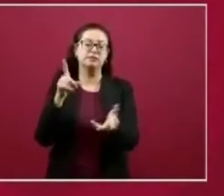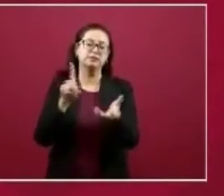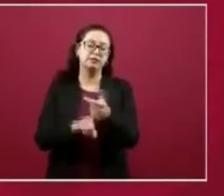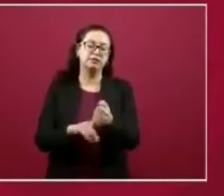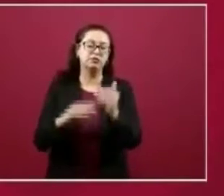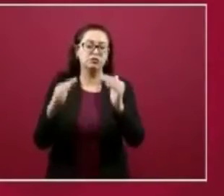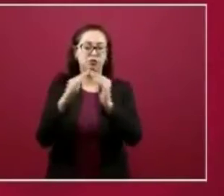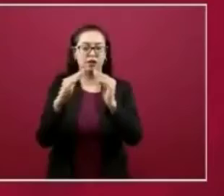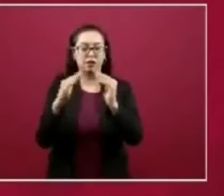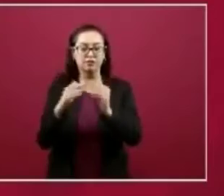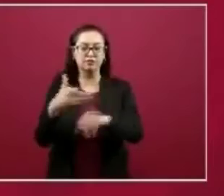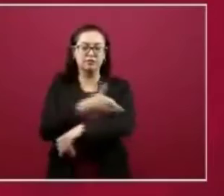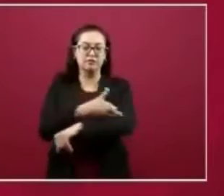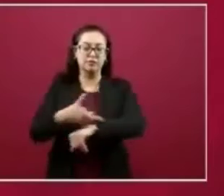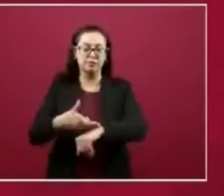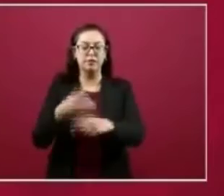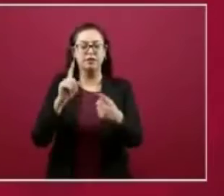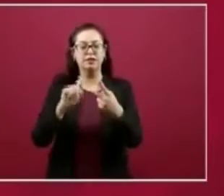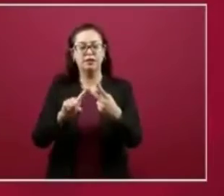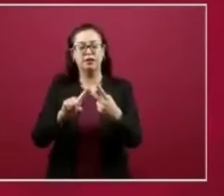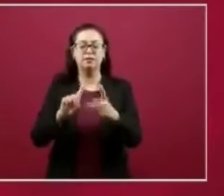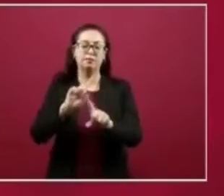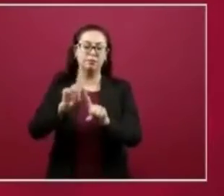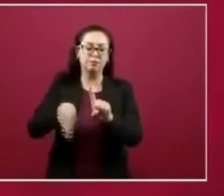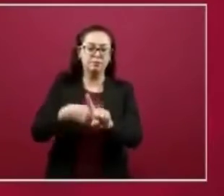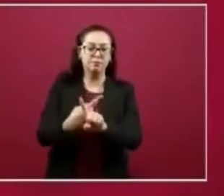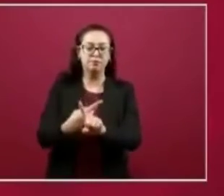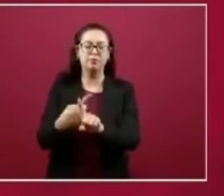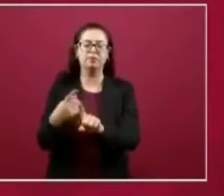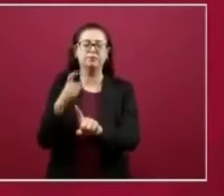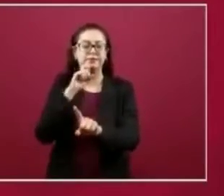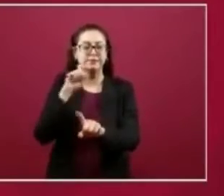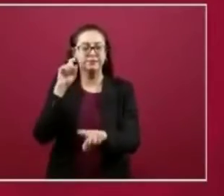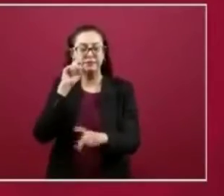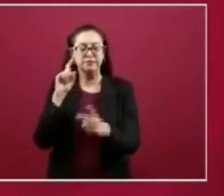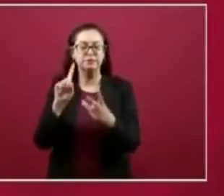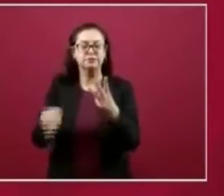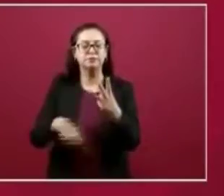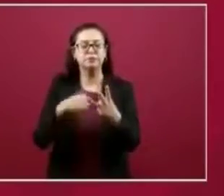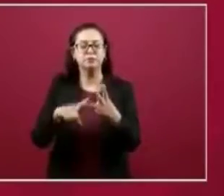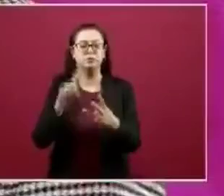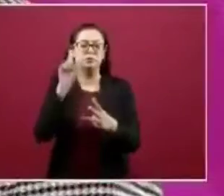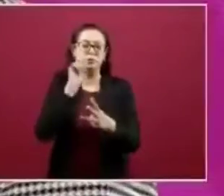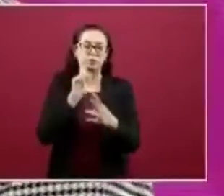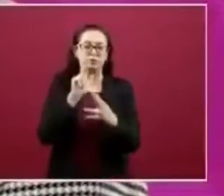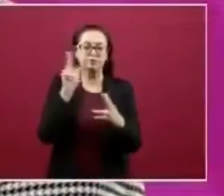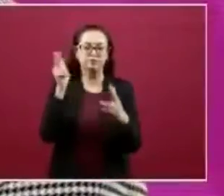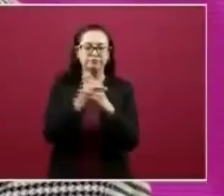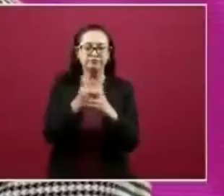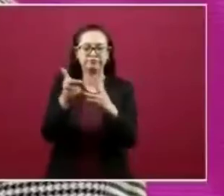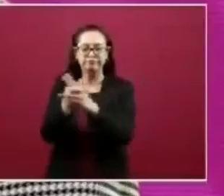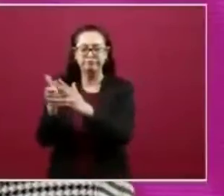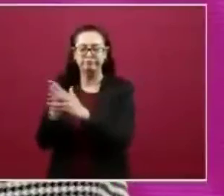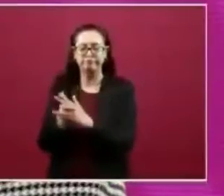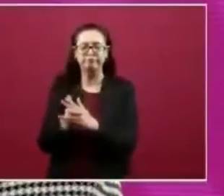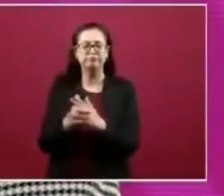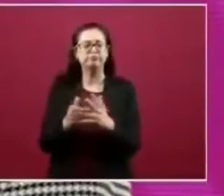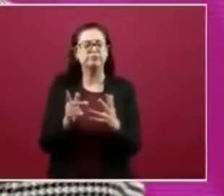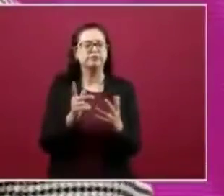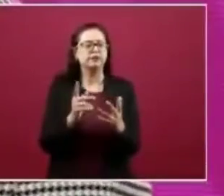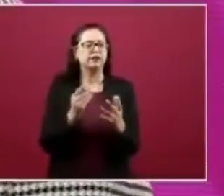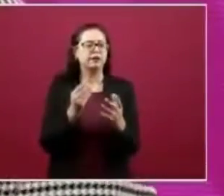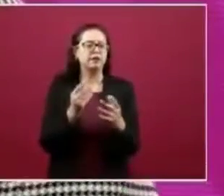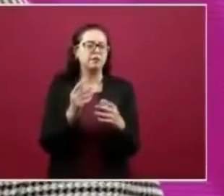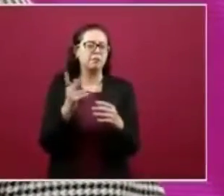familiar, en la violencia sexual, a la violencia feminicida y a estos tipos de violencia que